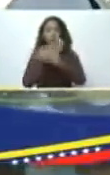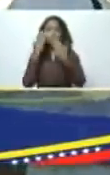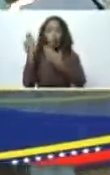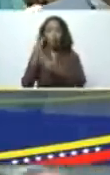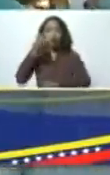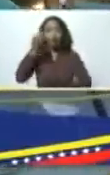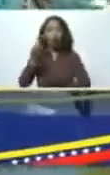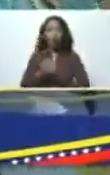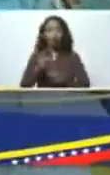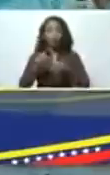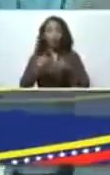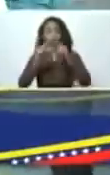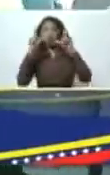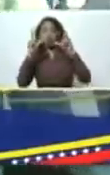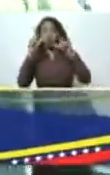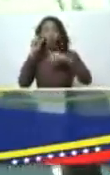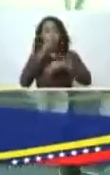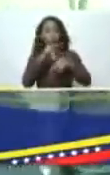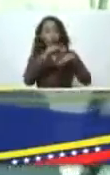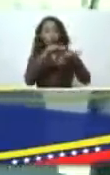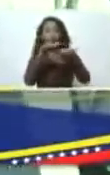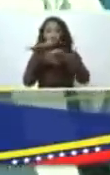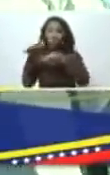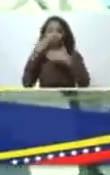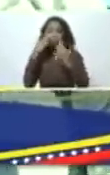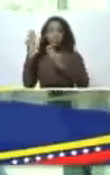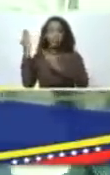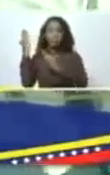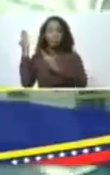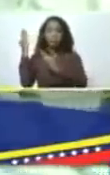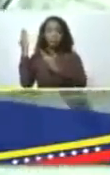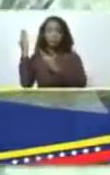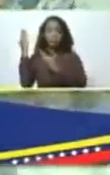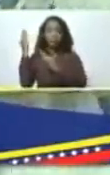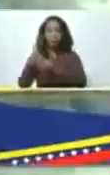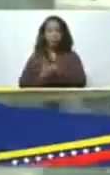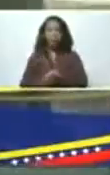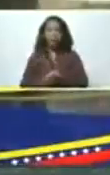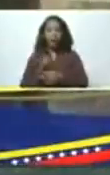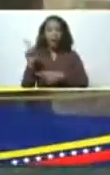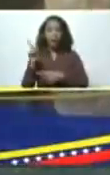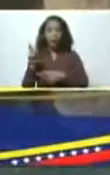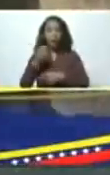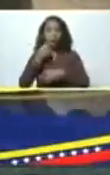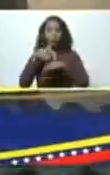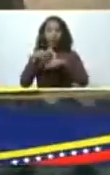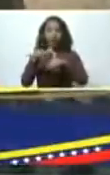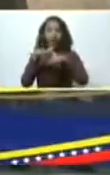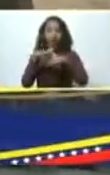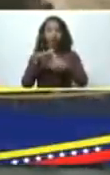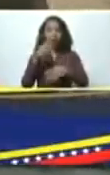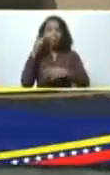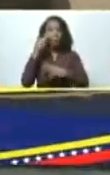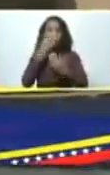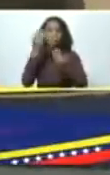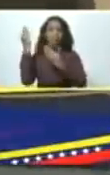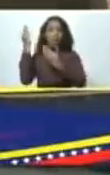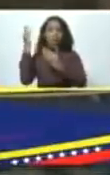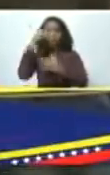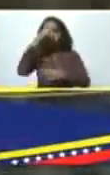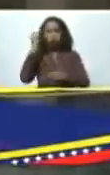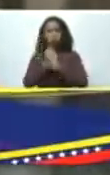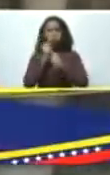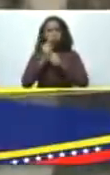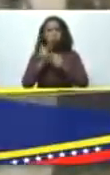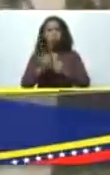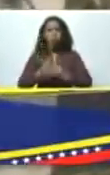Usted impresionan ustedes con su calidad. Mire esta con belleza, su diversidad. Presidente. Ah, mire una belleza, chica. Mira esa ubre como está